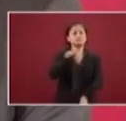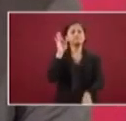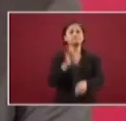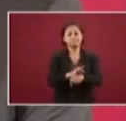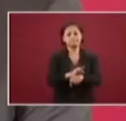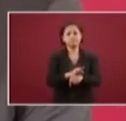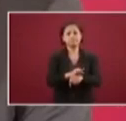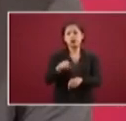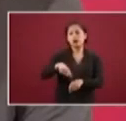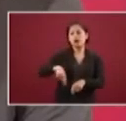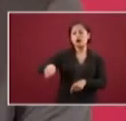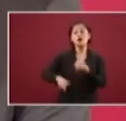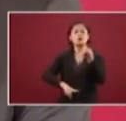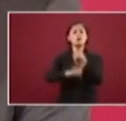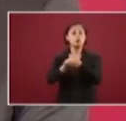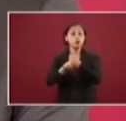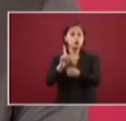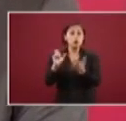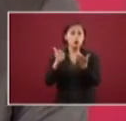crisis económica, financiera.